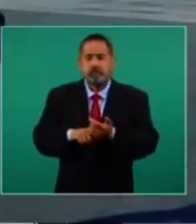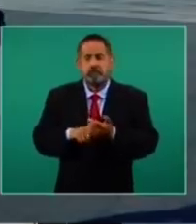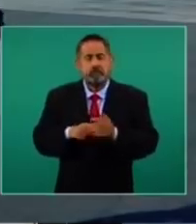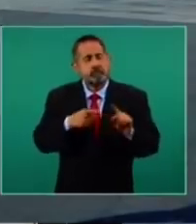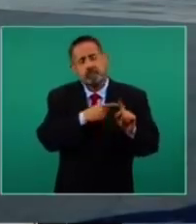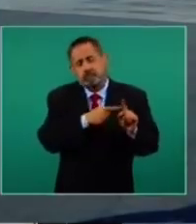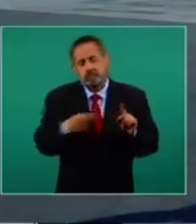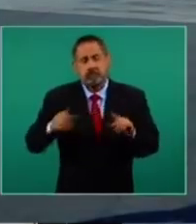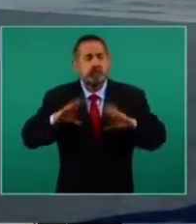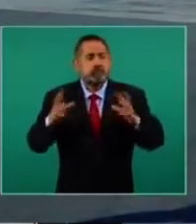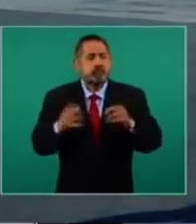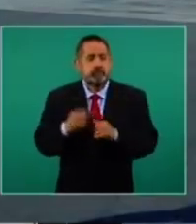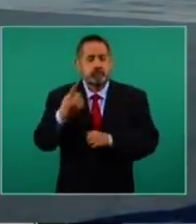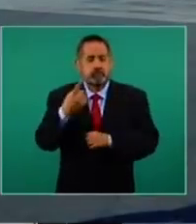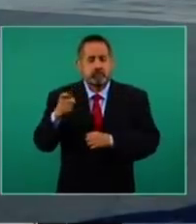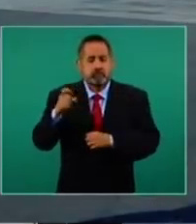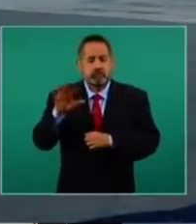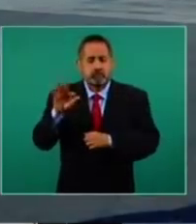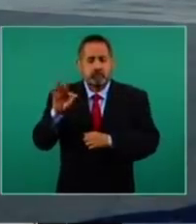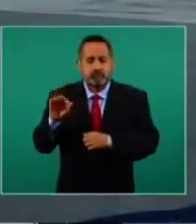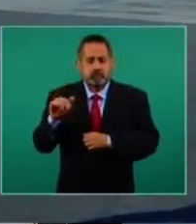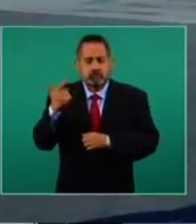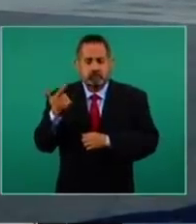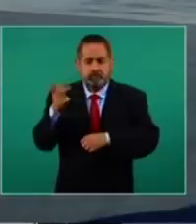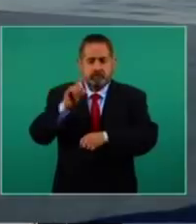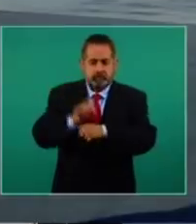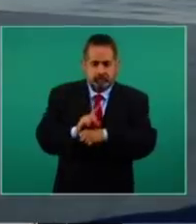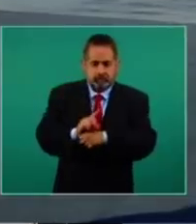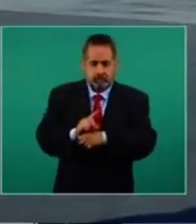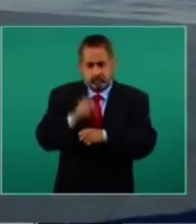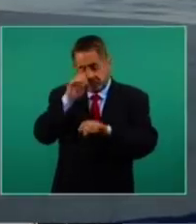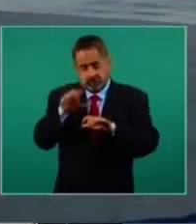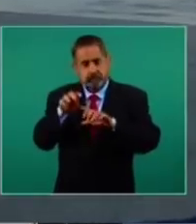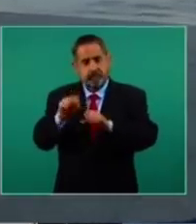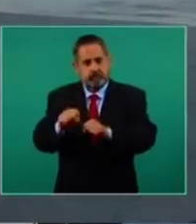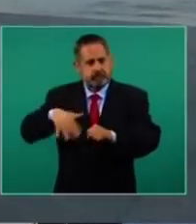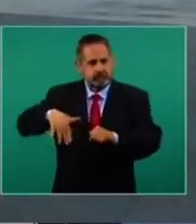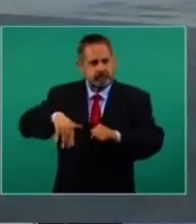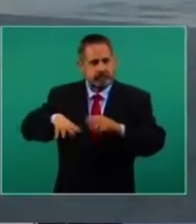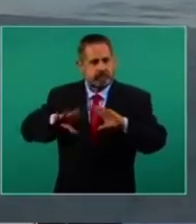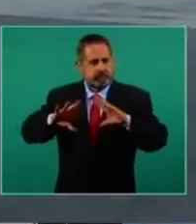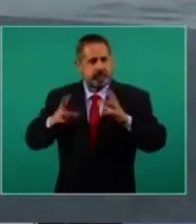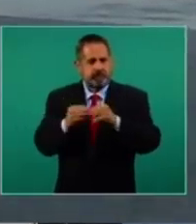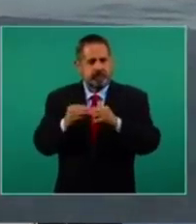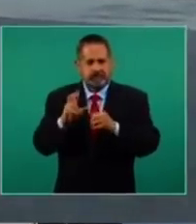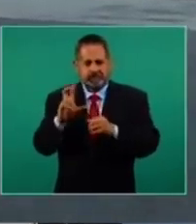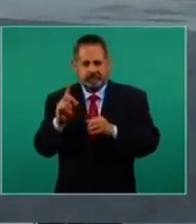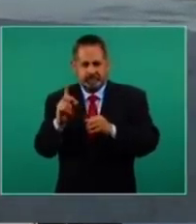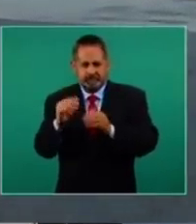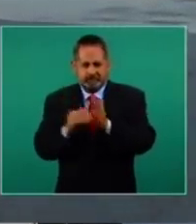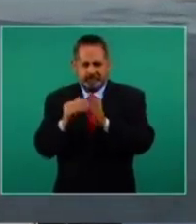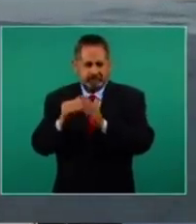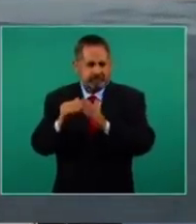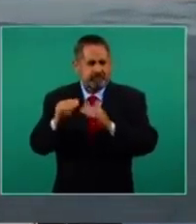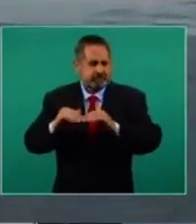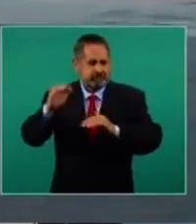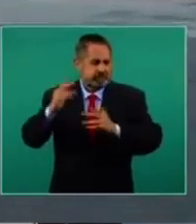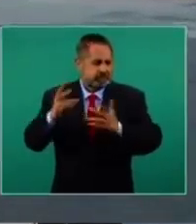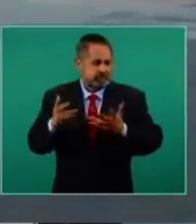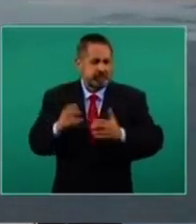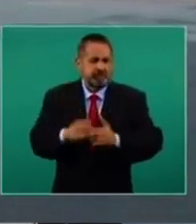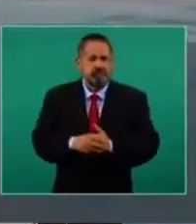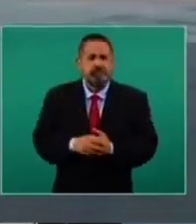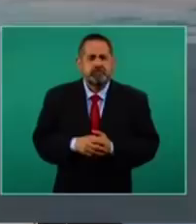transcurrido 147 días para llegar a este número que acabo de decir, de poquito más de 30 millones de dosis.